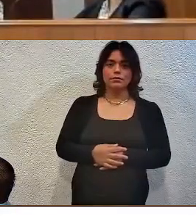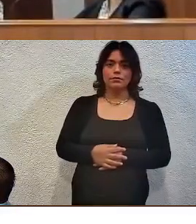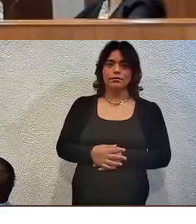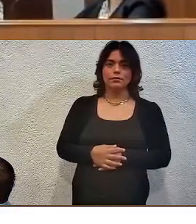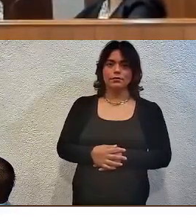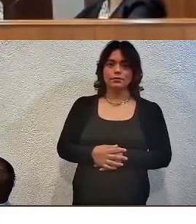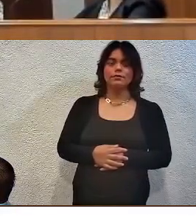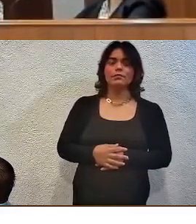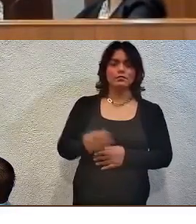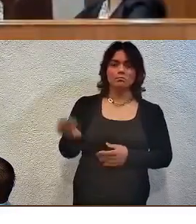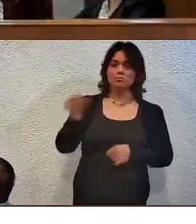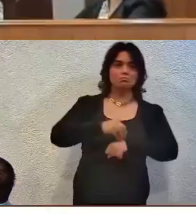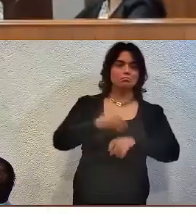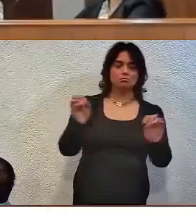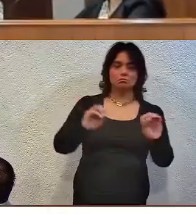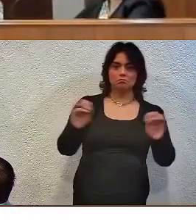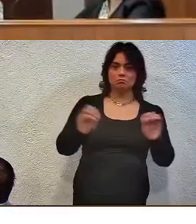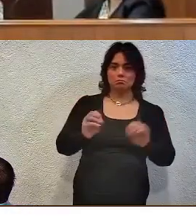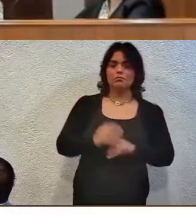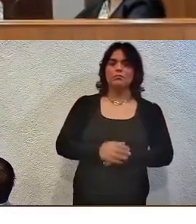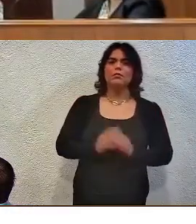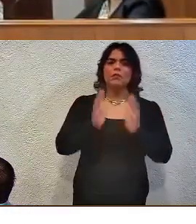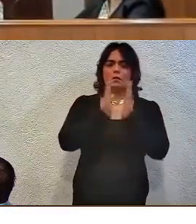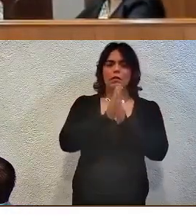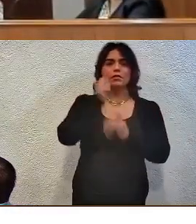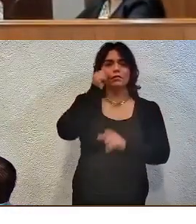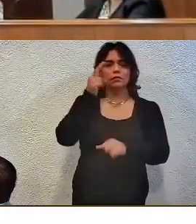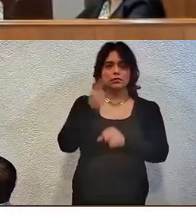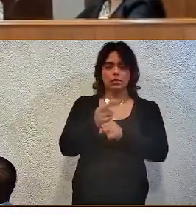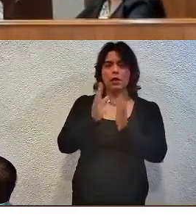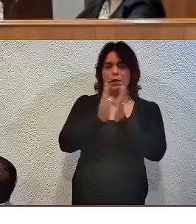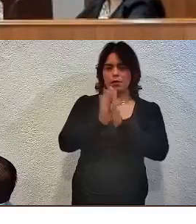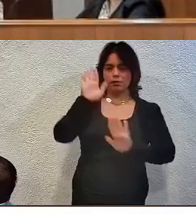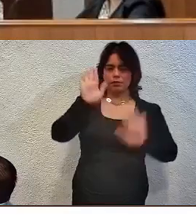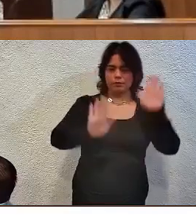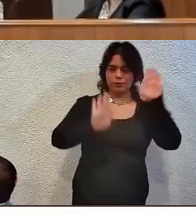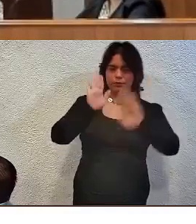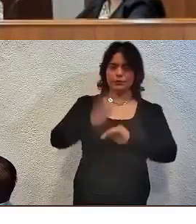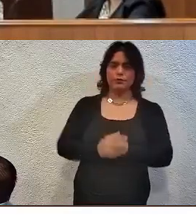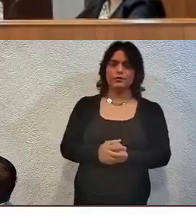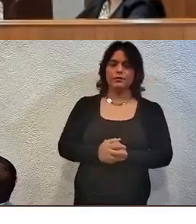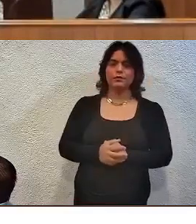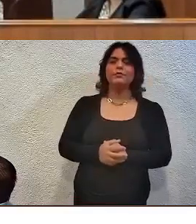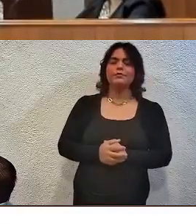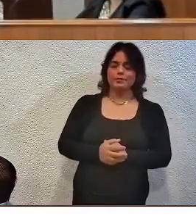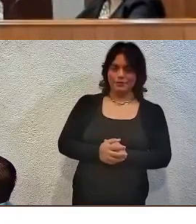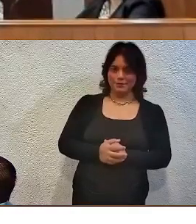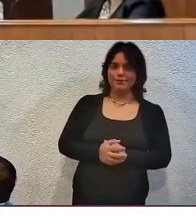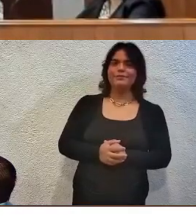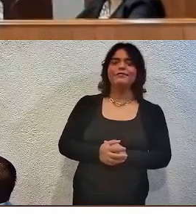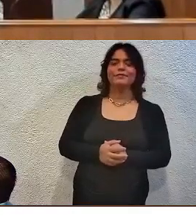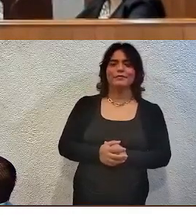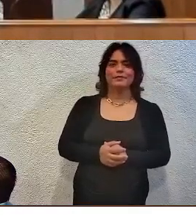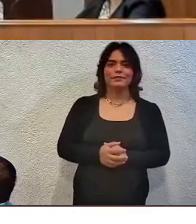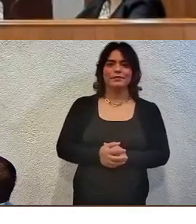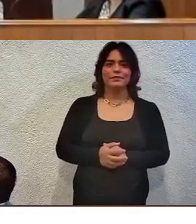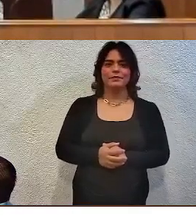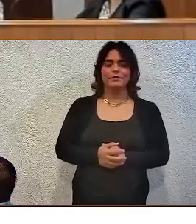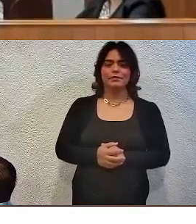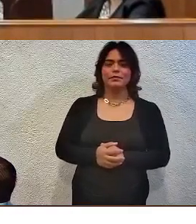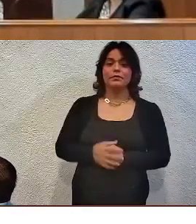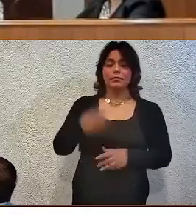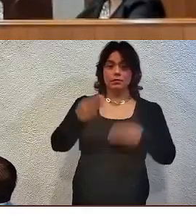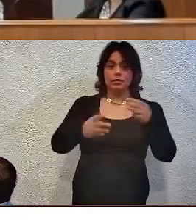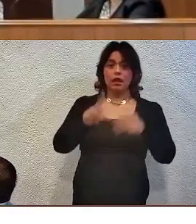No habiendo comentarios al respecto, por favor, secretario, tome la votación respectiva. Con su autorización, magistrada presidenta. Magistrado